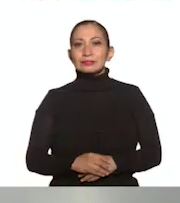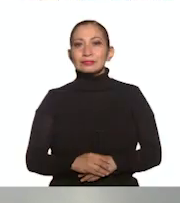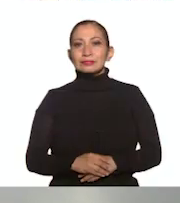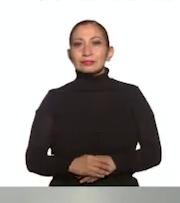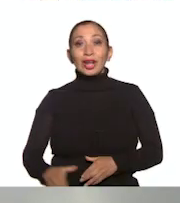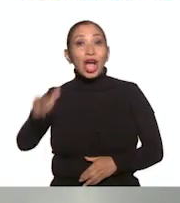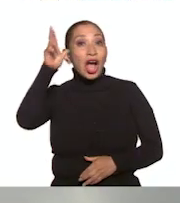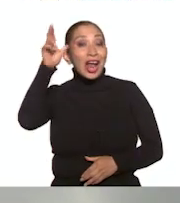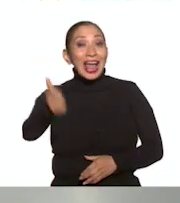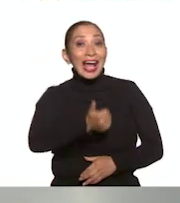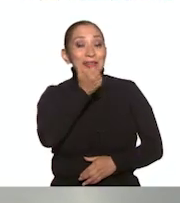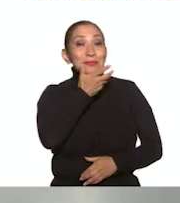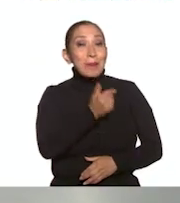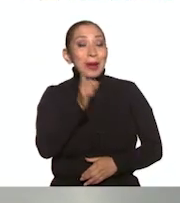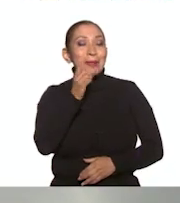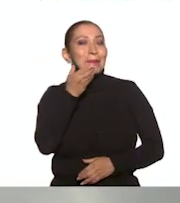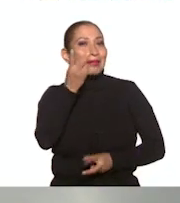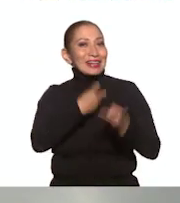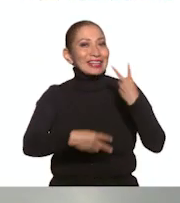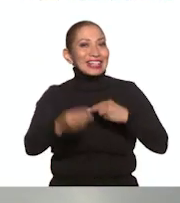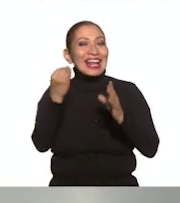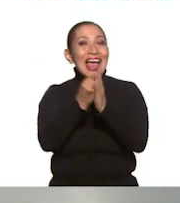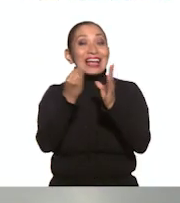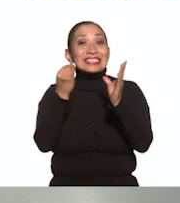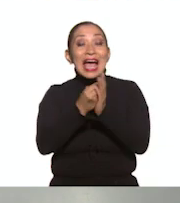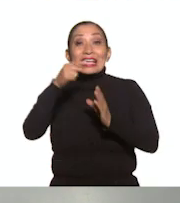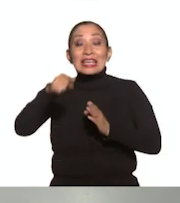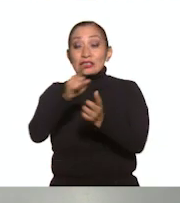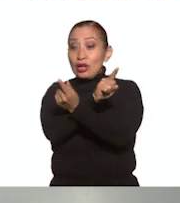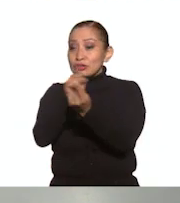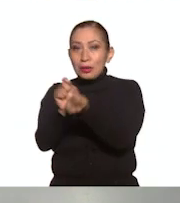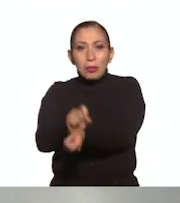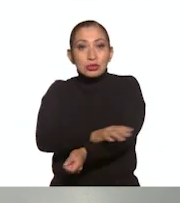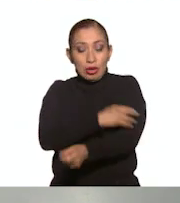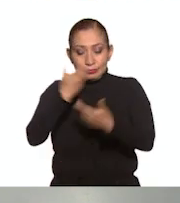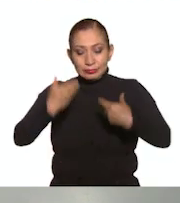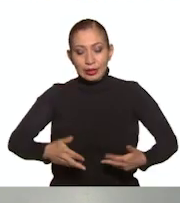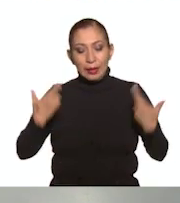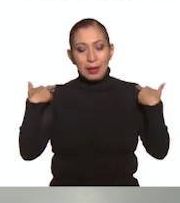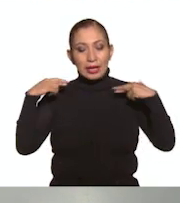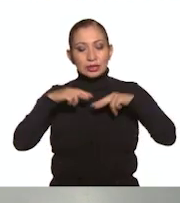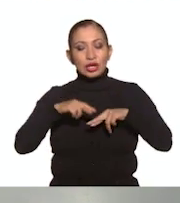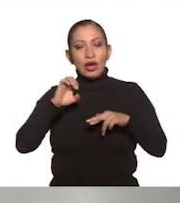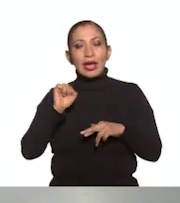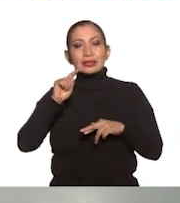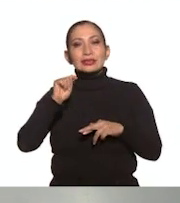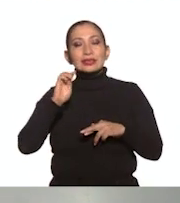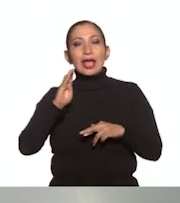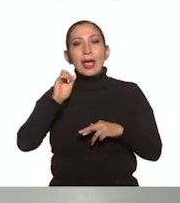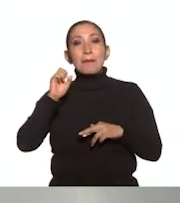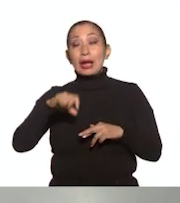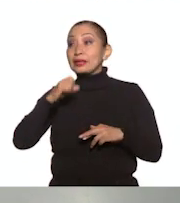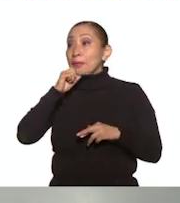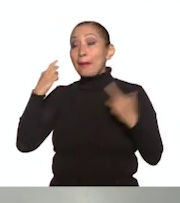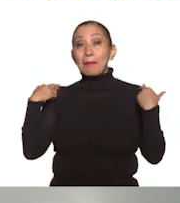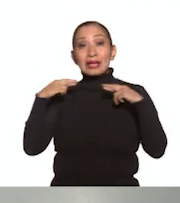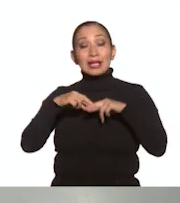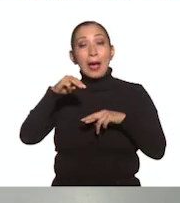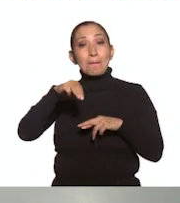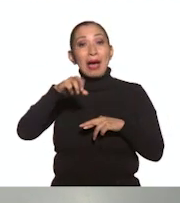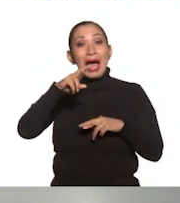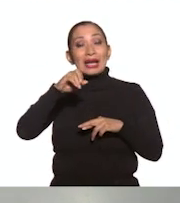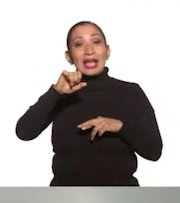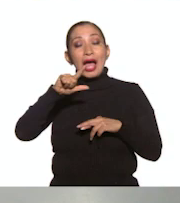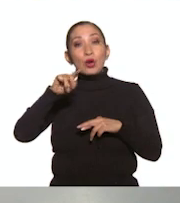Hola alumnas y alumnos, bienvenidos a su clase de educación socioemocional. Soy el maestro Esteban Pineda y también me acompañará la maestra María Luisa